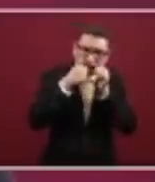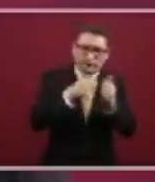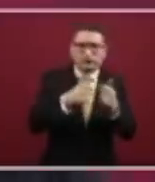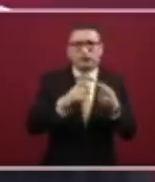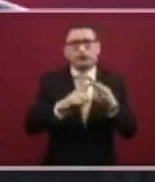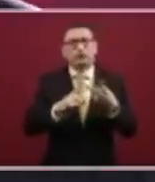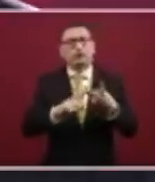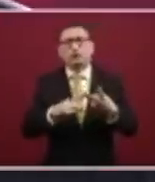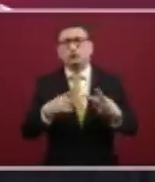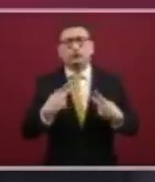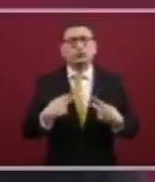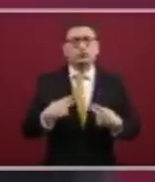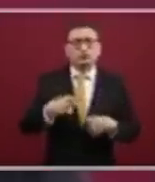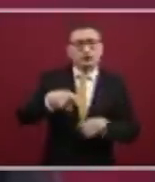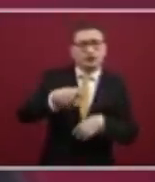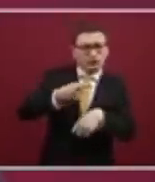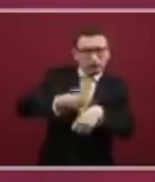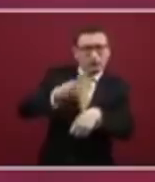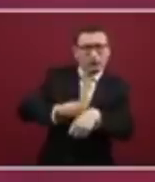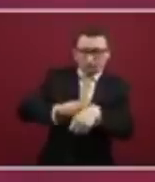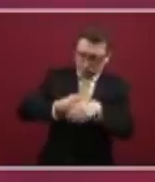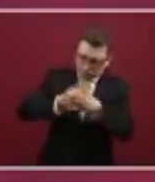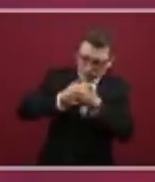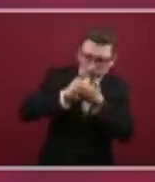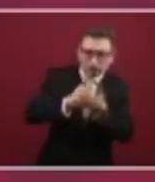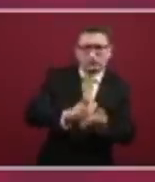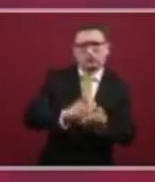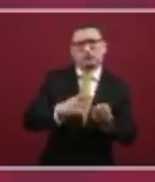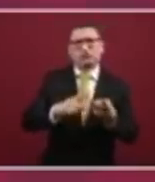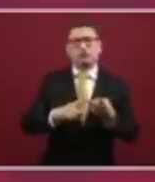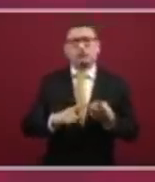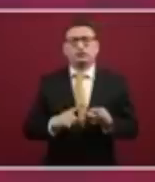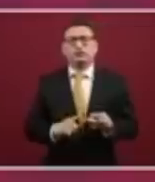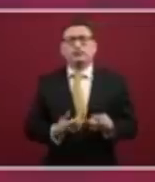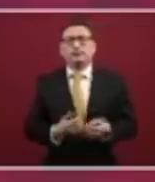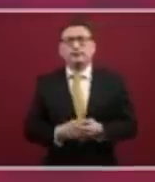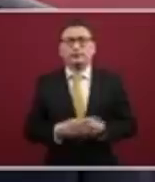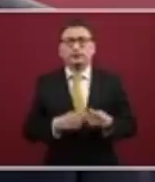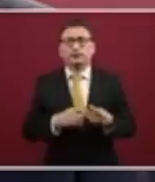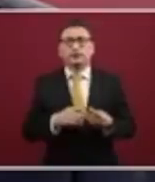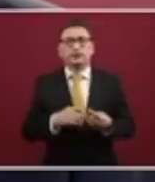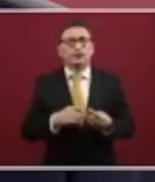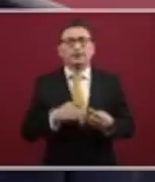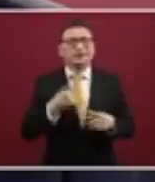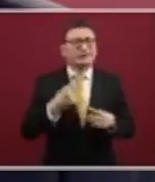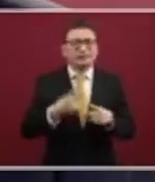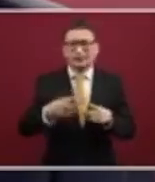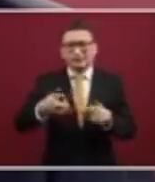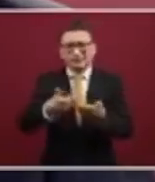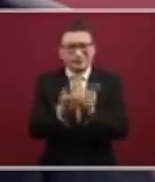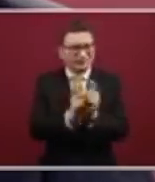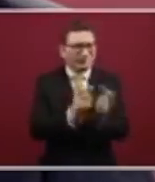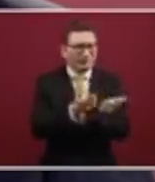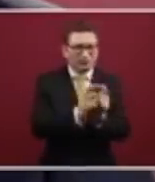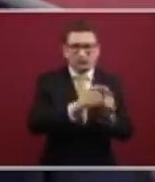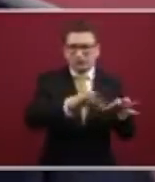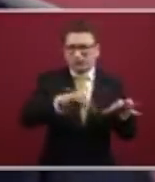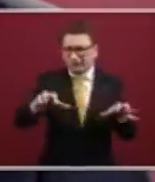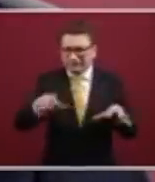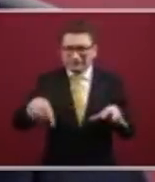los enfermos, a los desvalidos, a los que más